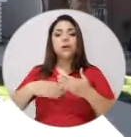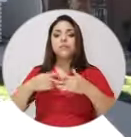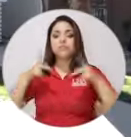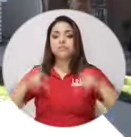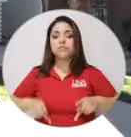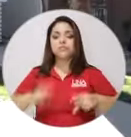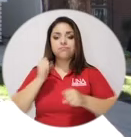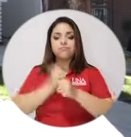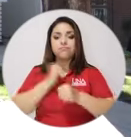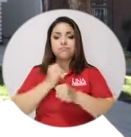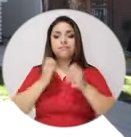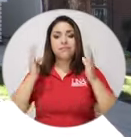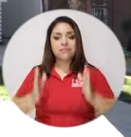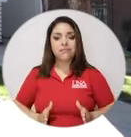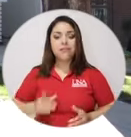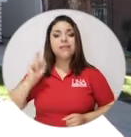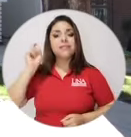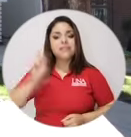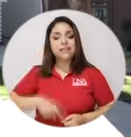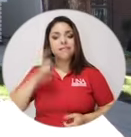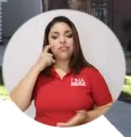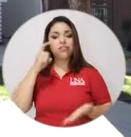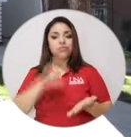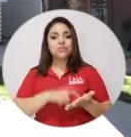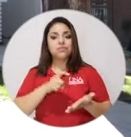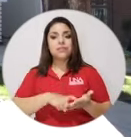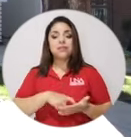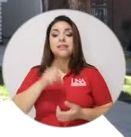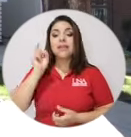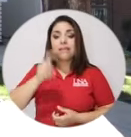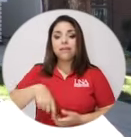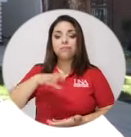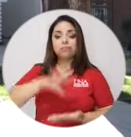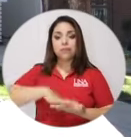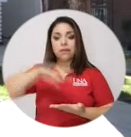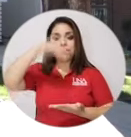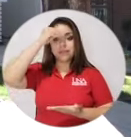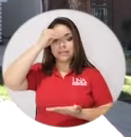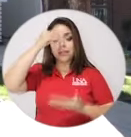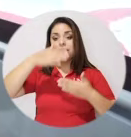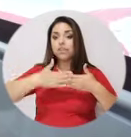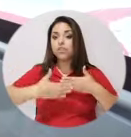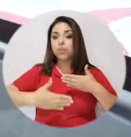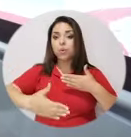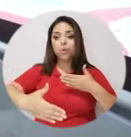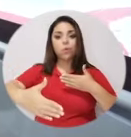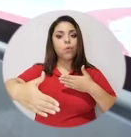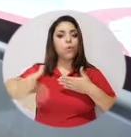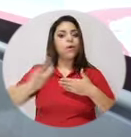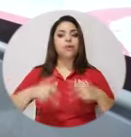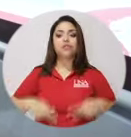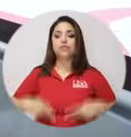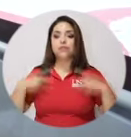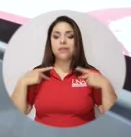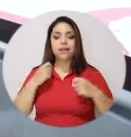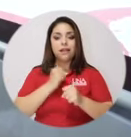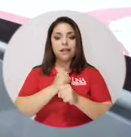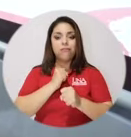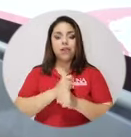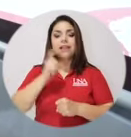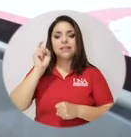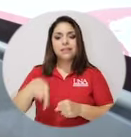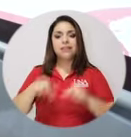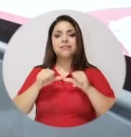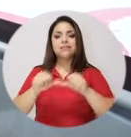de reconocer, y la institución en primera instancia, que debemos aprender a lo largo de todo el ciclo de nuestra vida